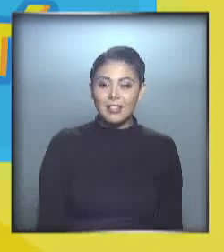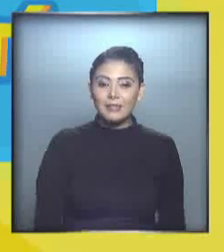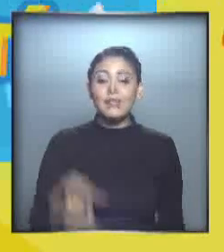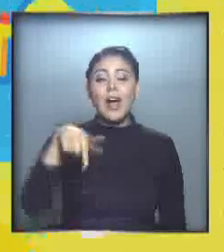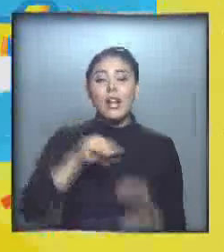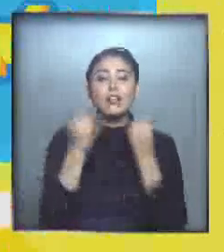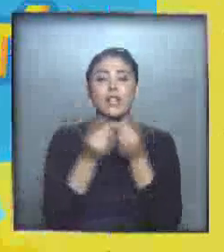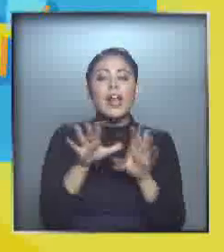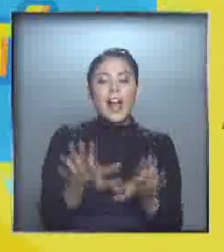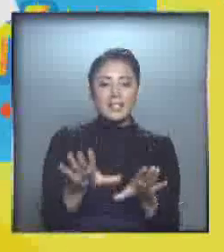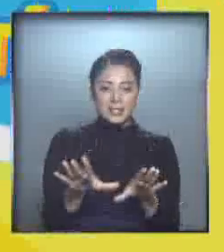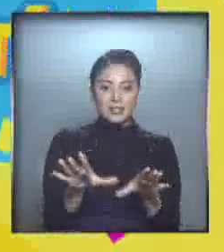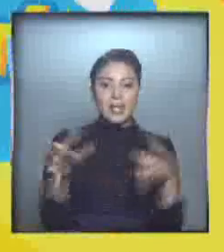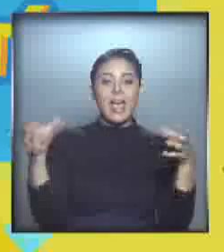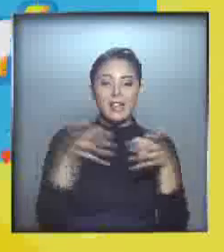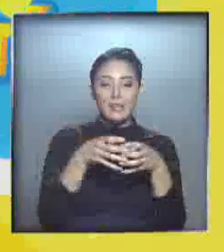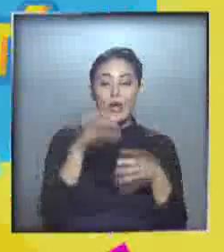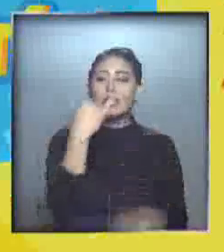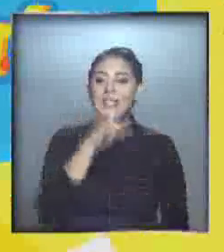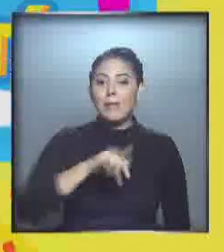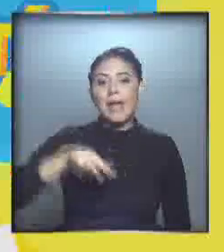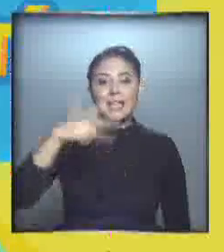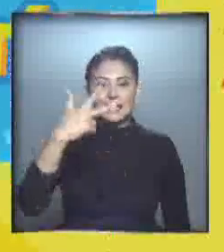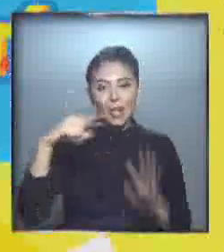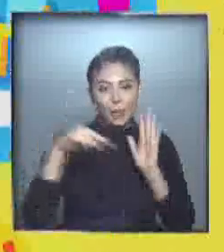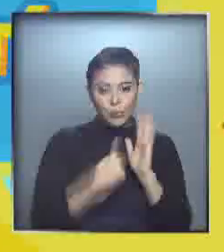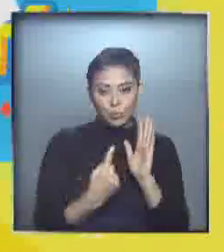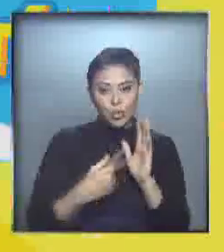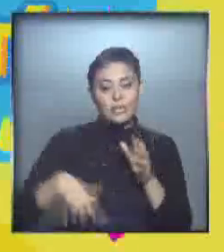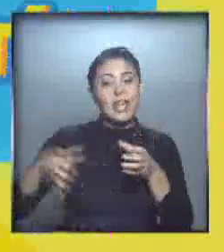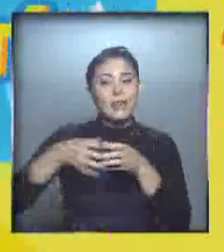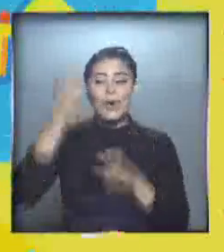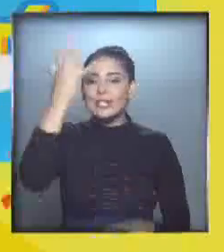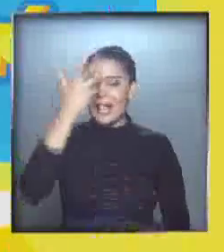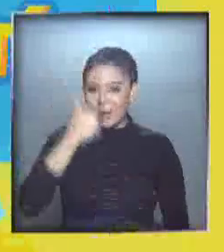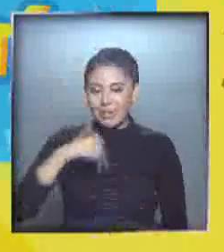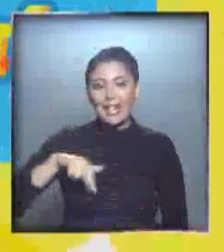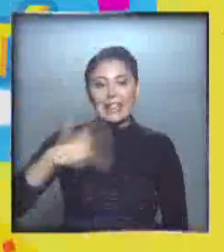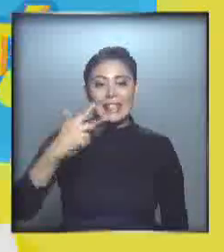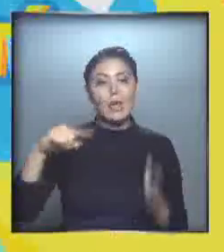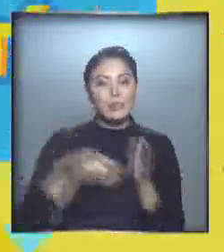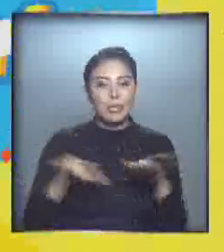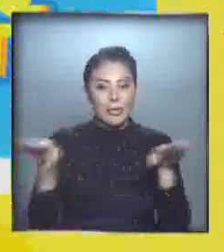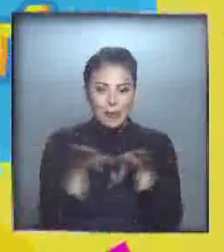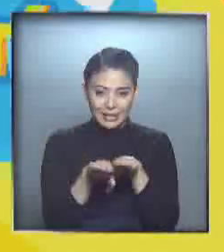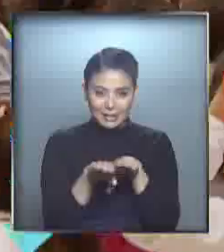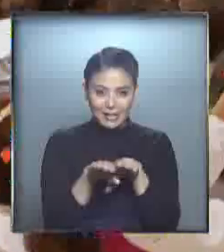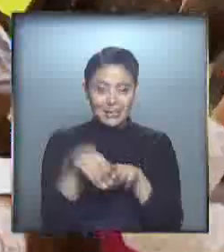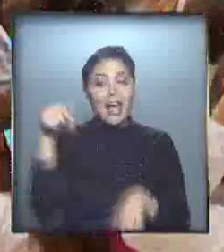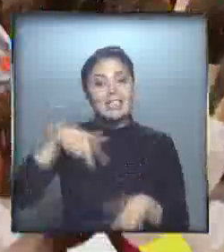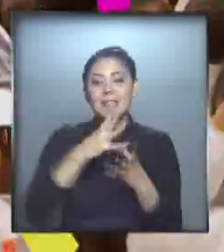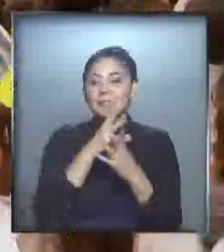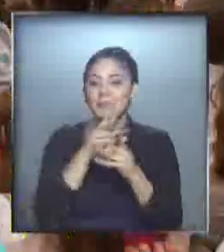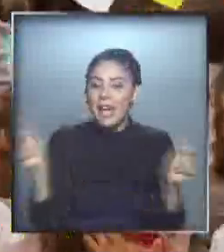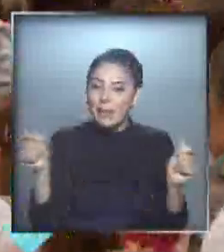Y el marcador es... Equipo Samba 3 y equipo San Martín 3. Y así